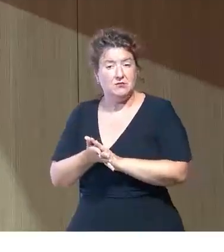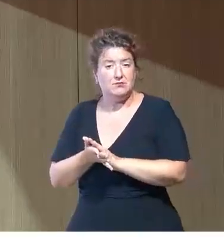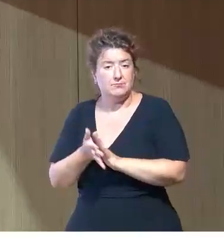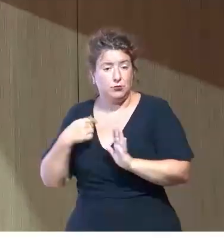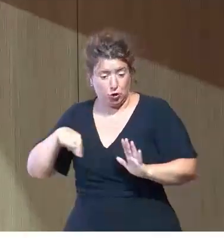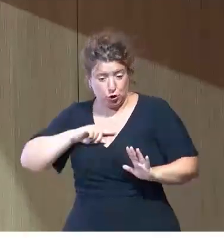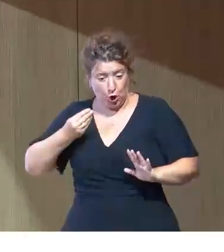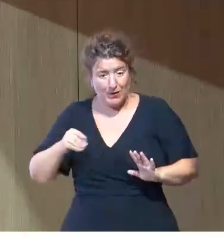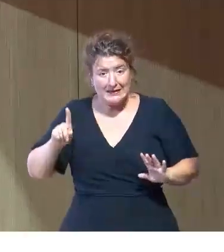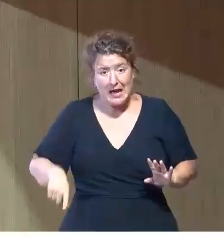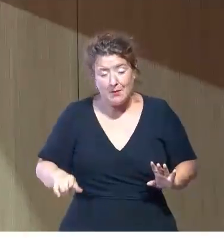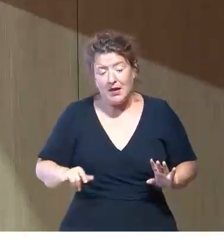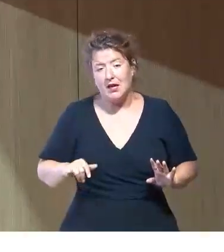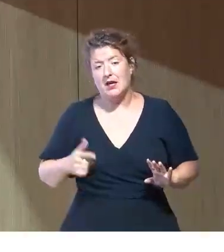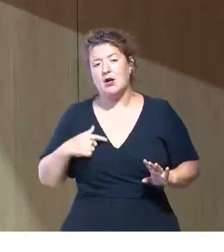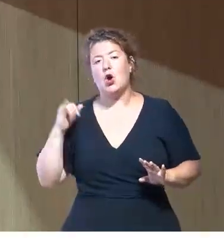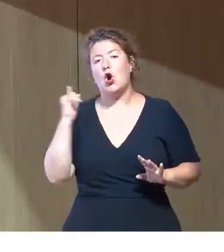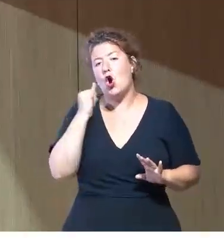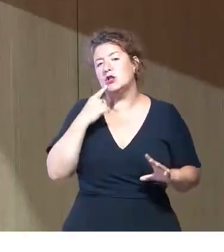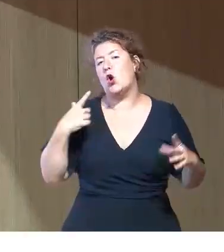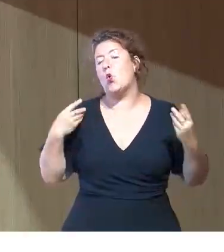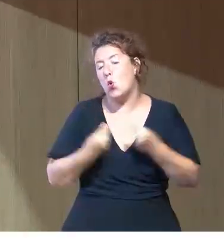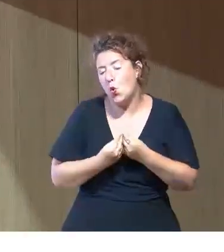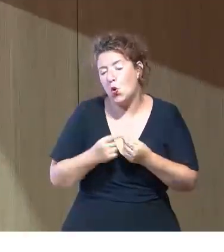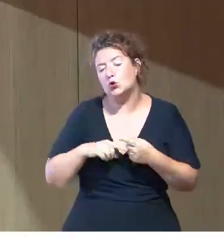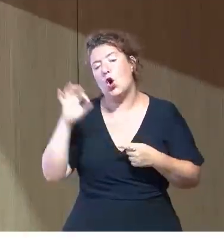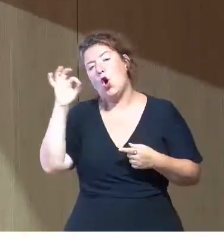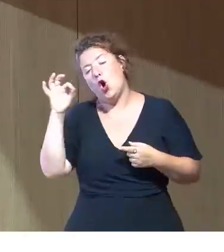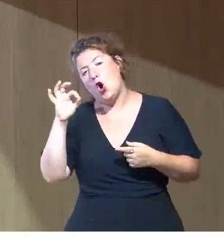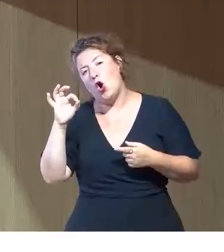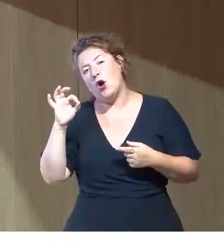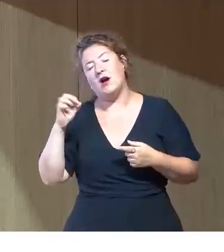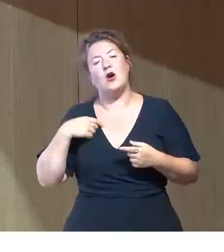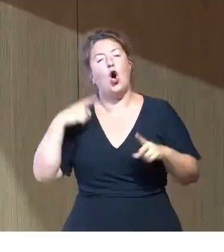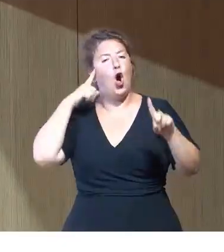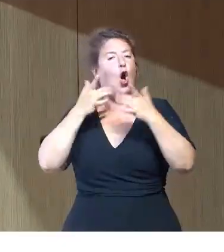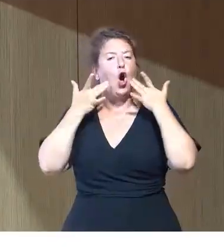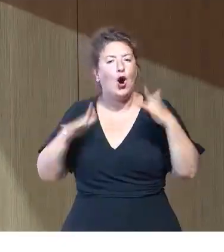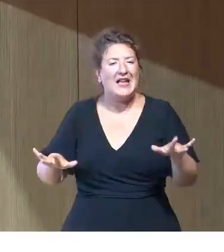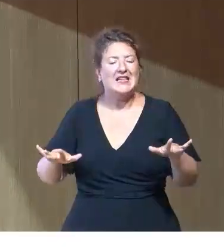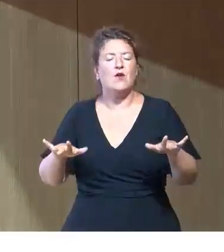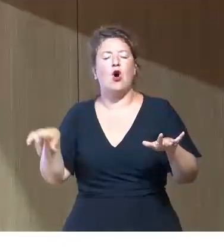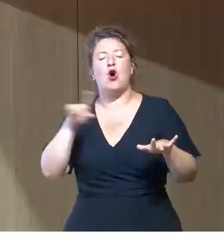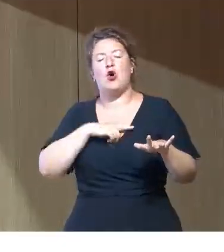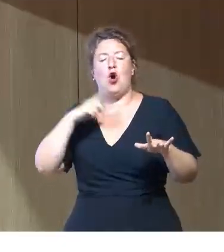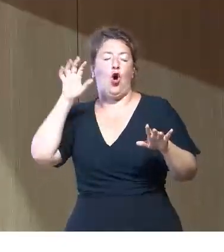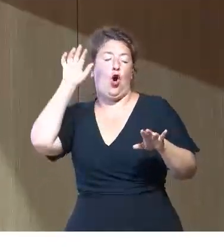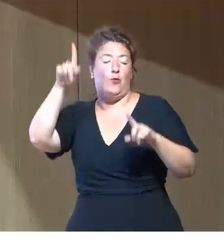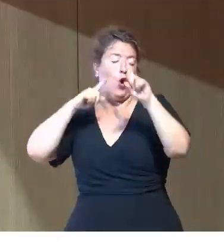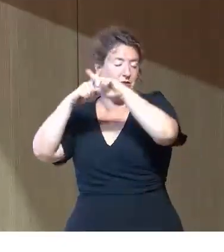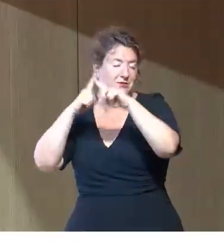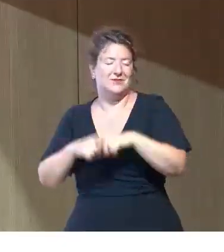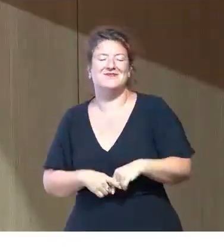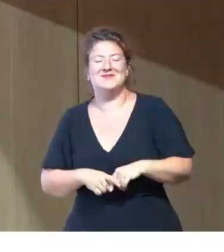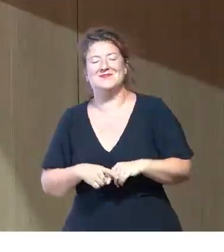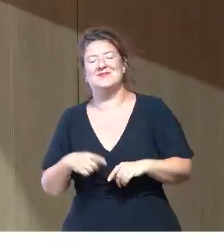jóvenes con la jota de estar juntos con la o de ser objetivos y optimistas con la B con la